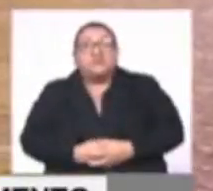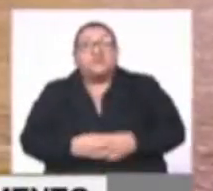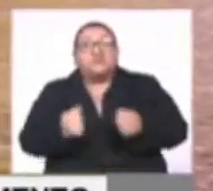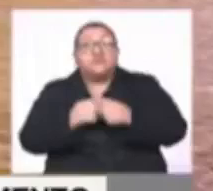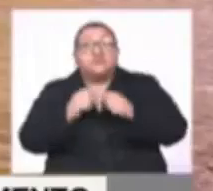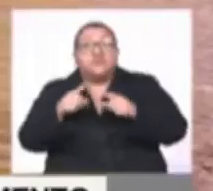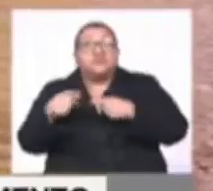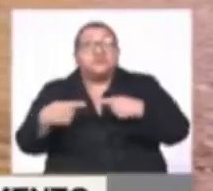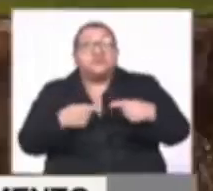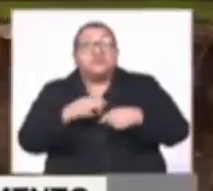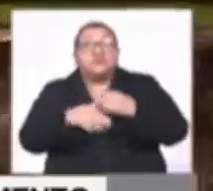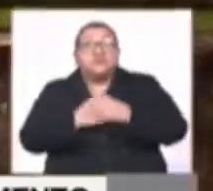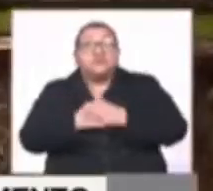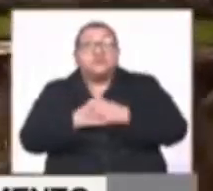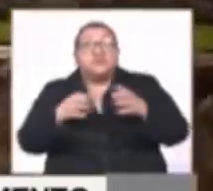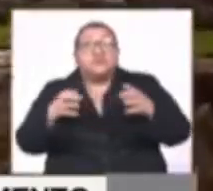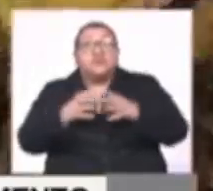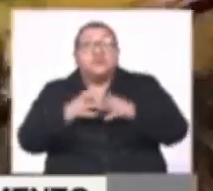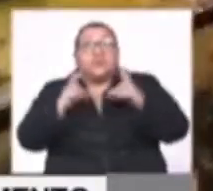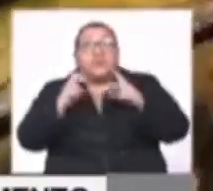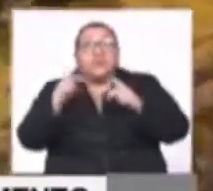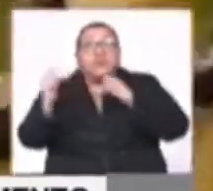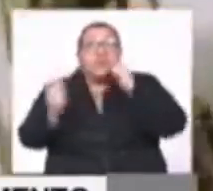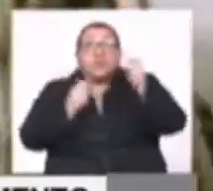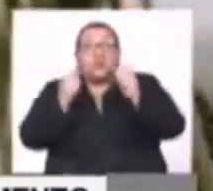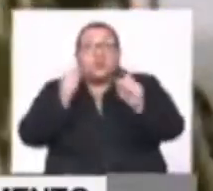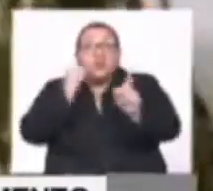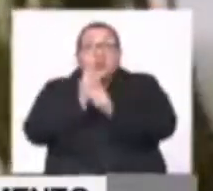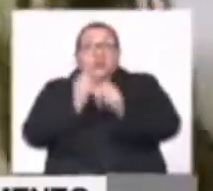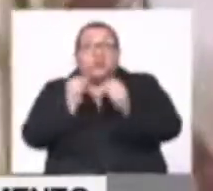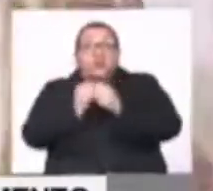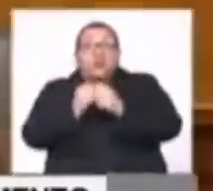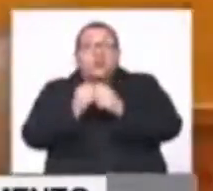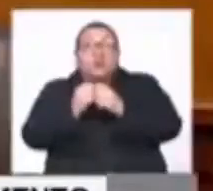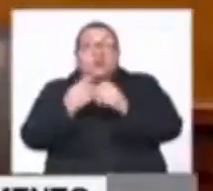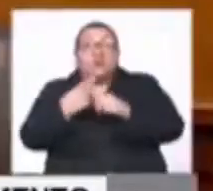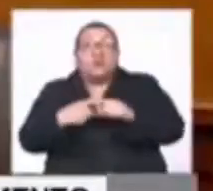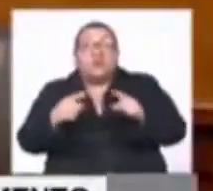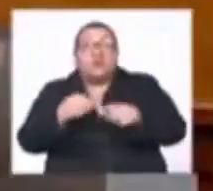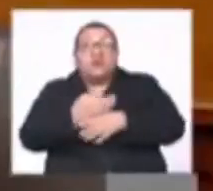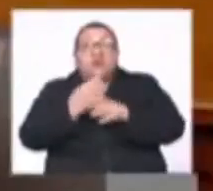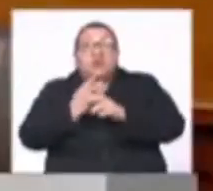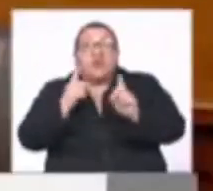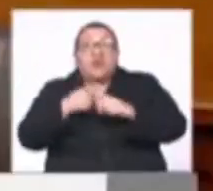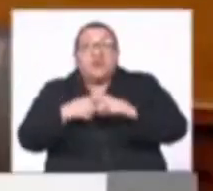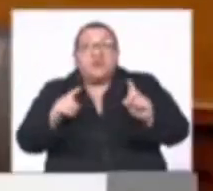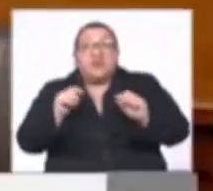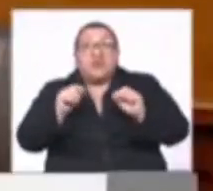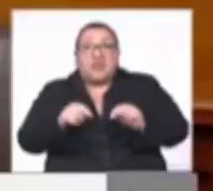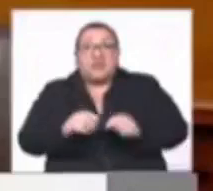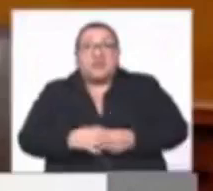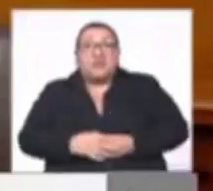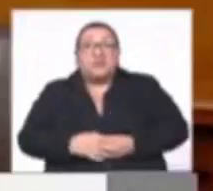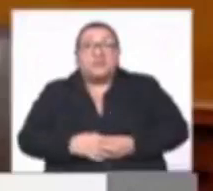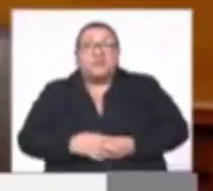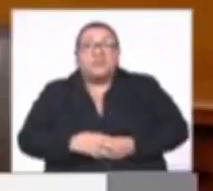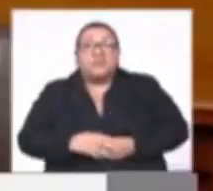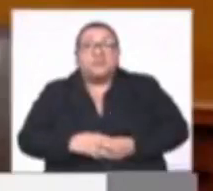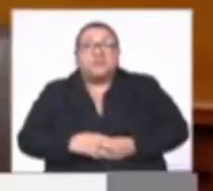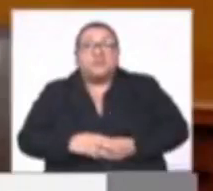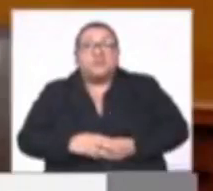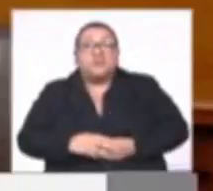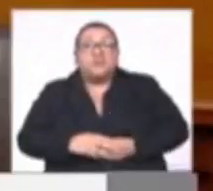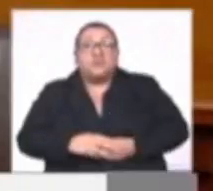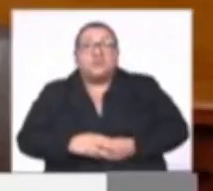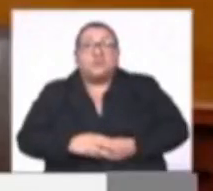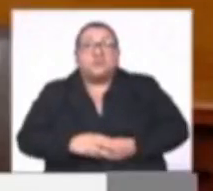y posicionamiento en el mercado del boleto turístico frente a la comercialización directa y diferenciada para el ingreso a monumentos